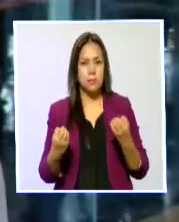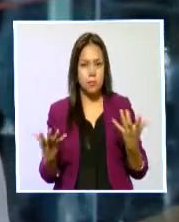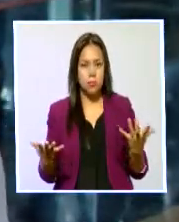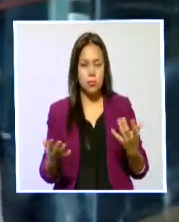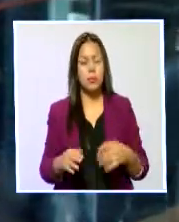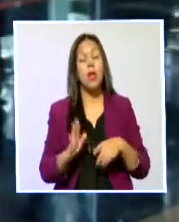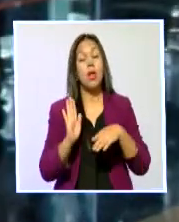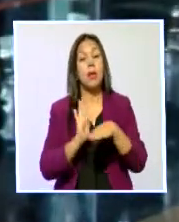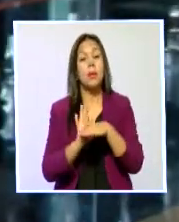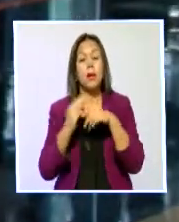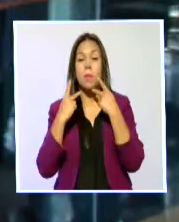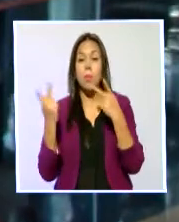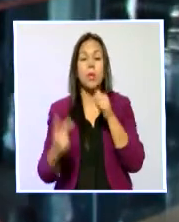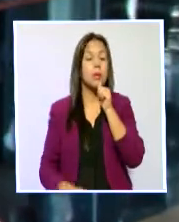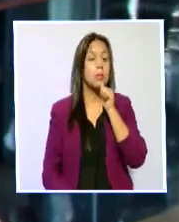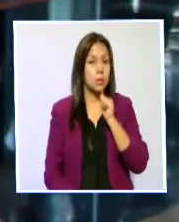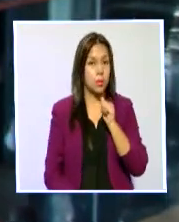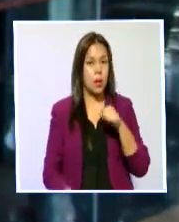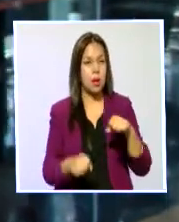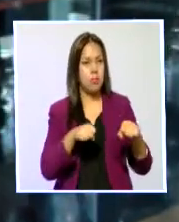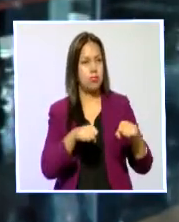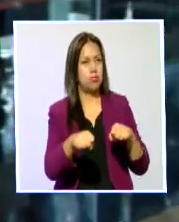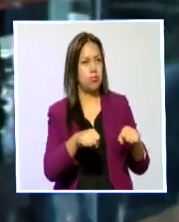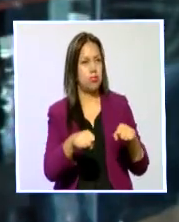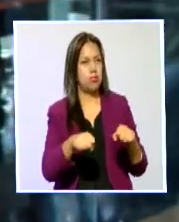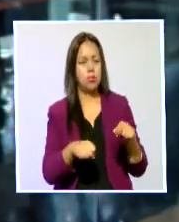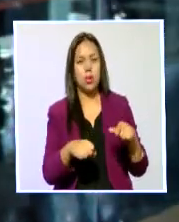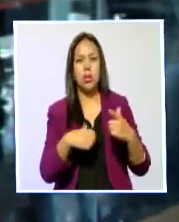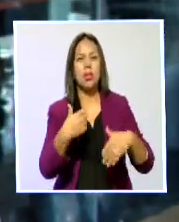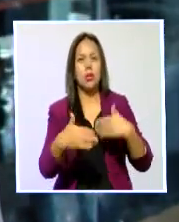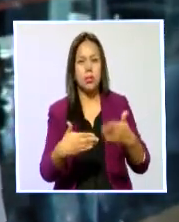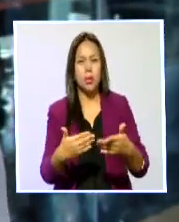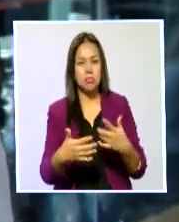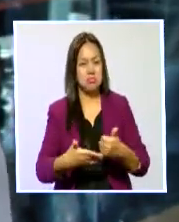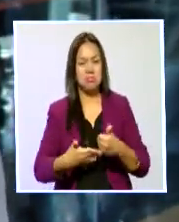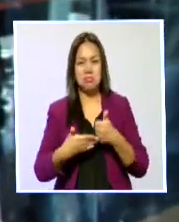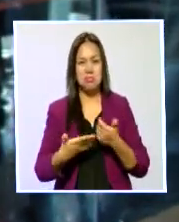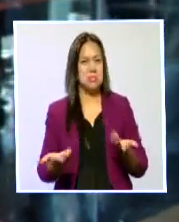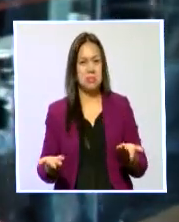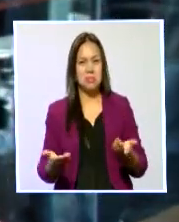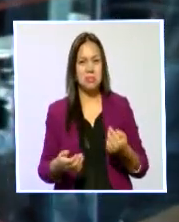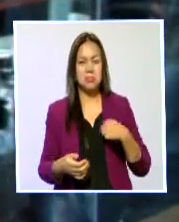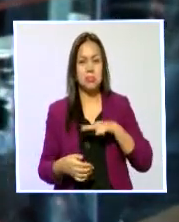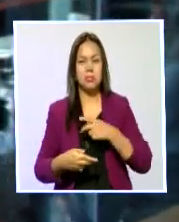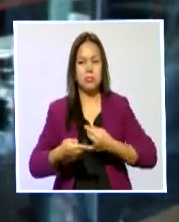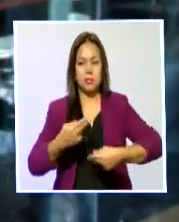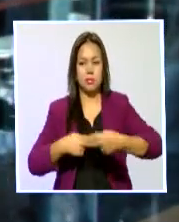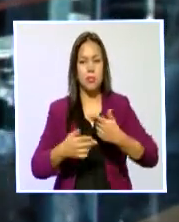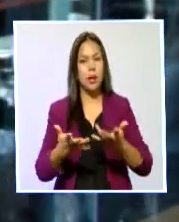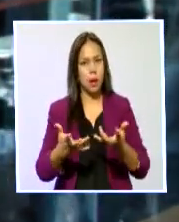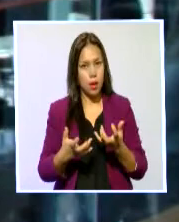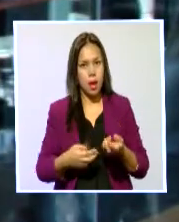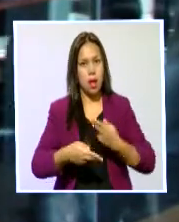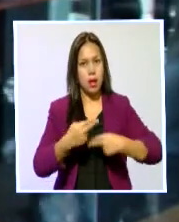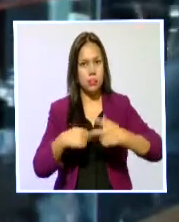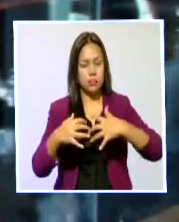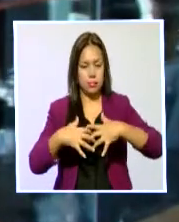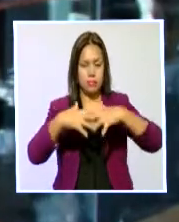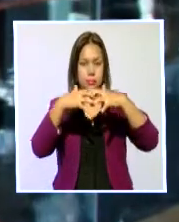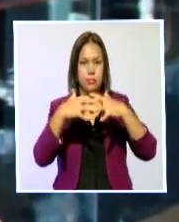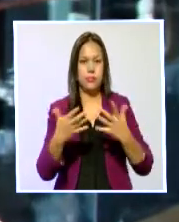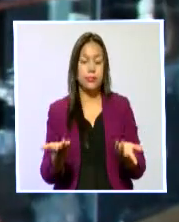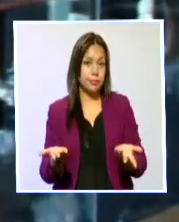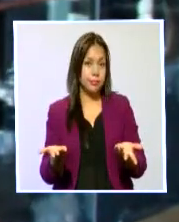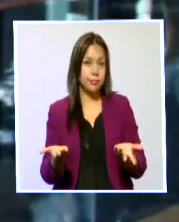banca pública y privada tras el terremoto del 16 de abril. Nosotros como comerciantes hemos querido reactivar la